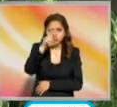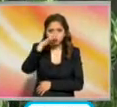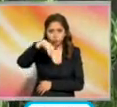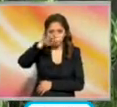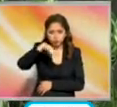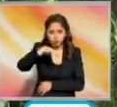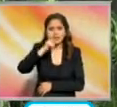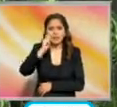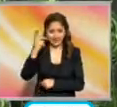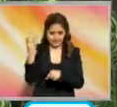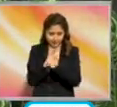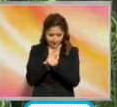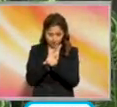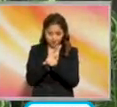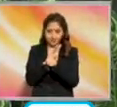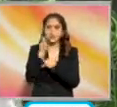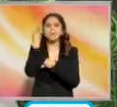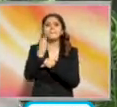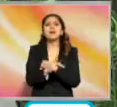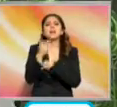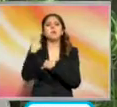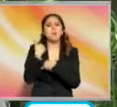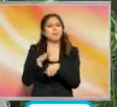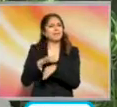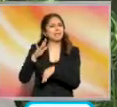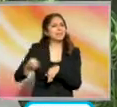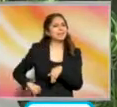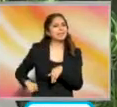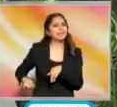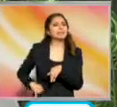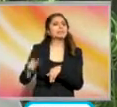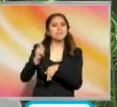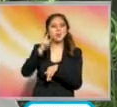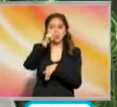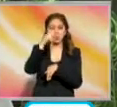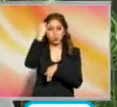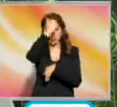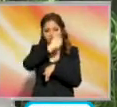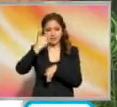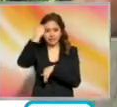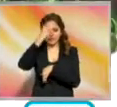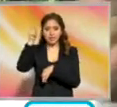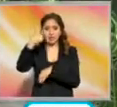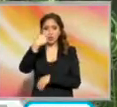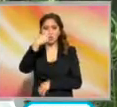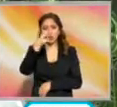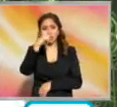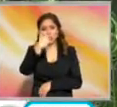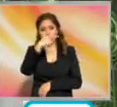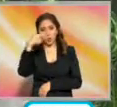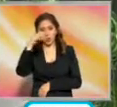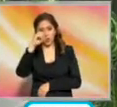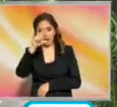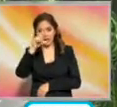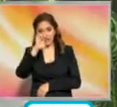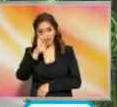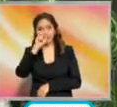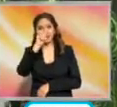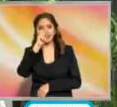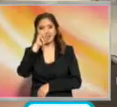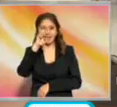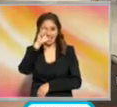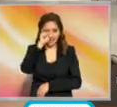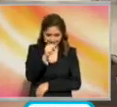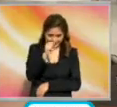algo que me parece muy interesante y algo que los invitamos allá en casa a revisar en el sitio de Google Trends, es que también puedes ver las gráficas, ¿no?